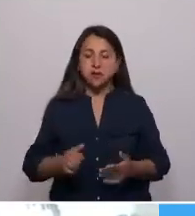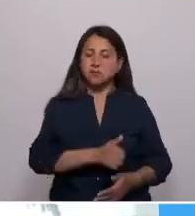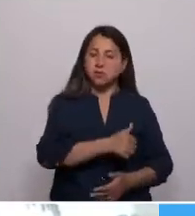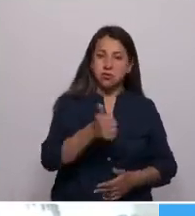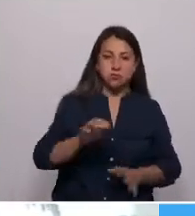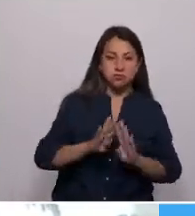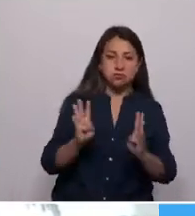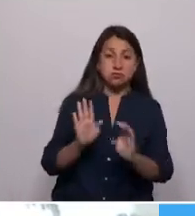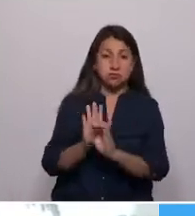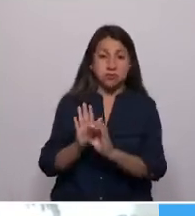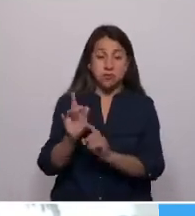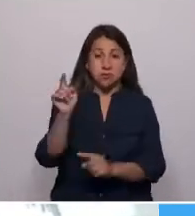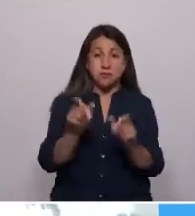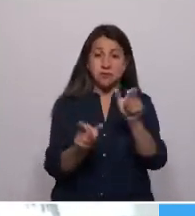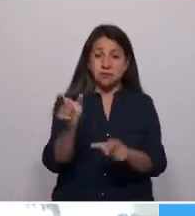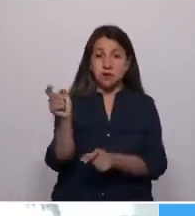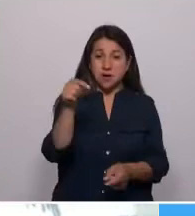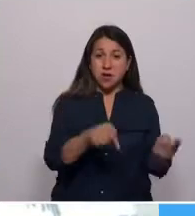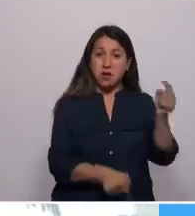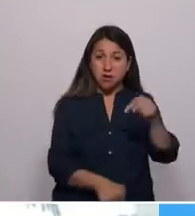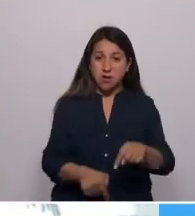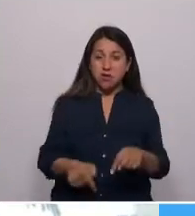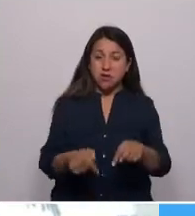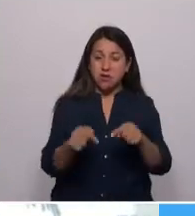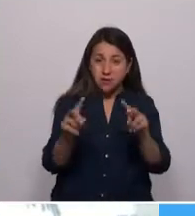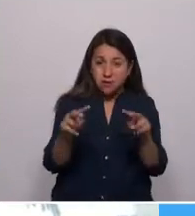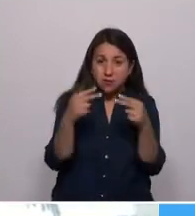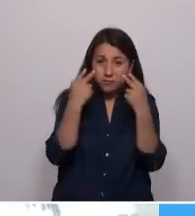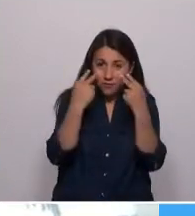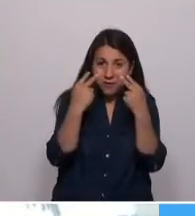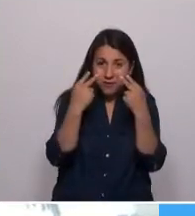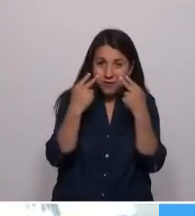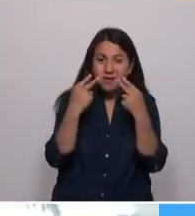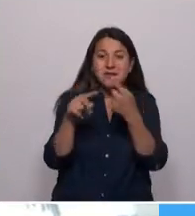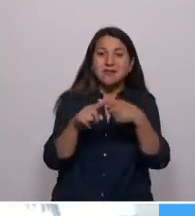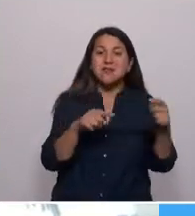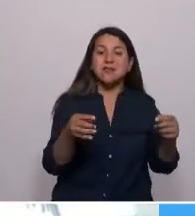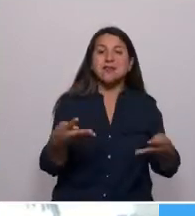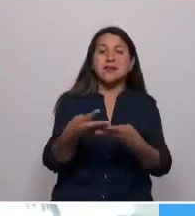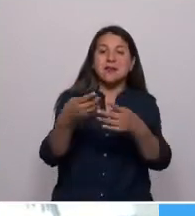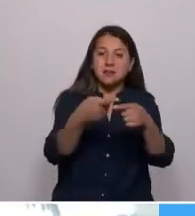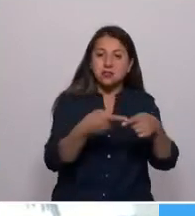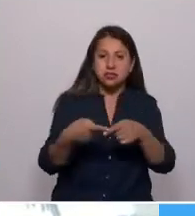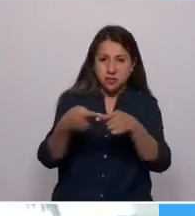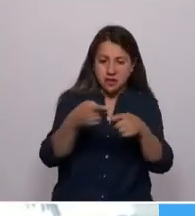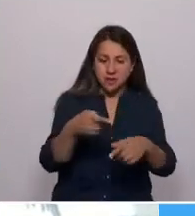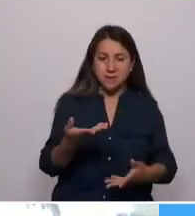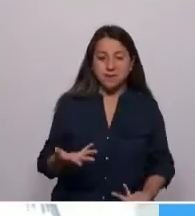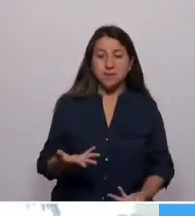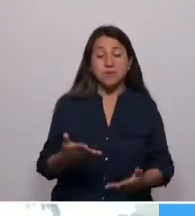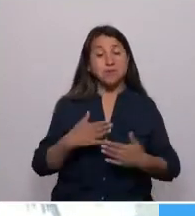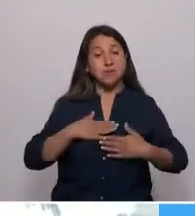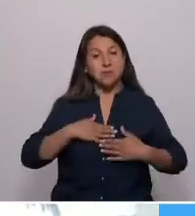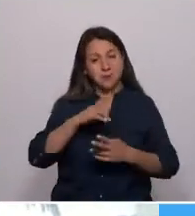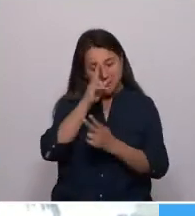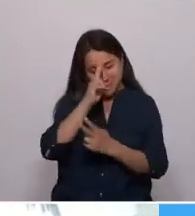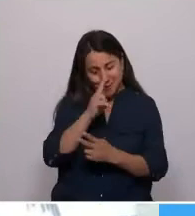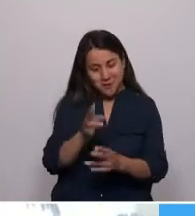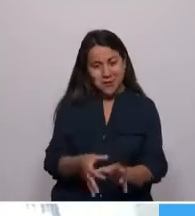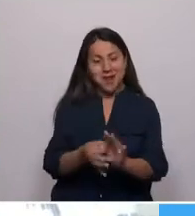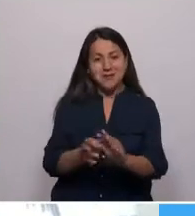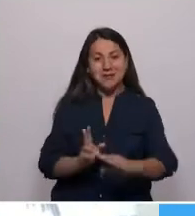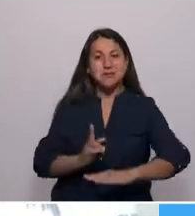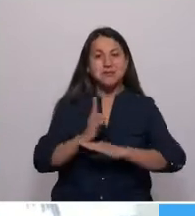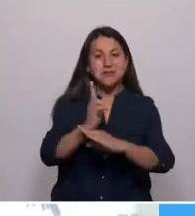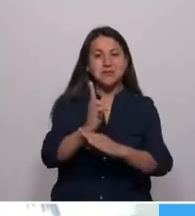y todas las personas que hoy nos acompañan a través de los diferentes medios de comunicación es para mí un honor representar en esta